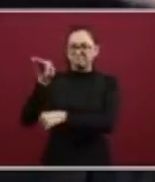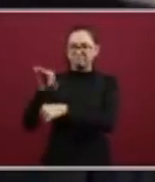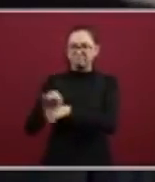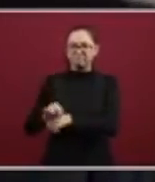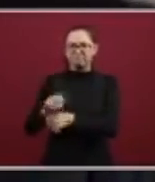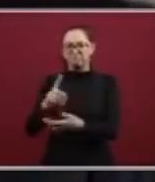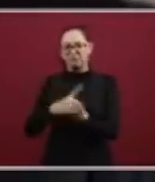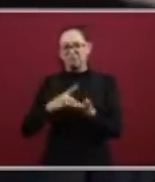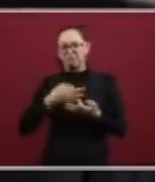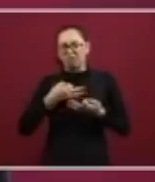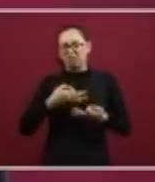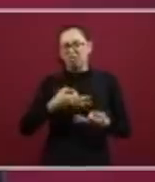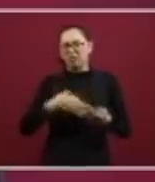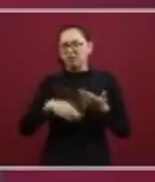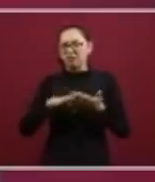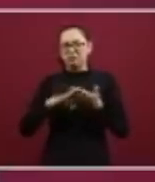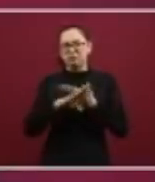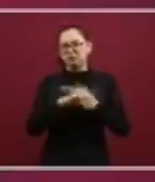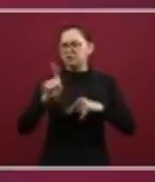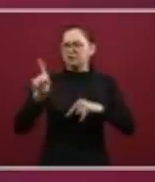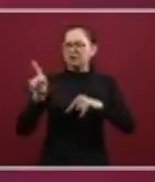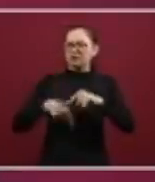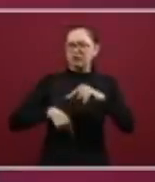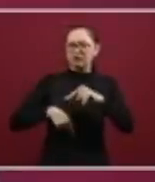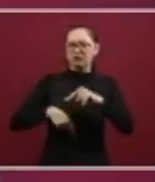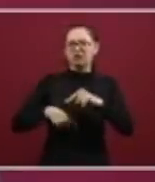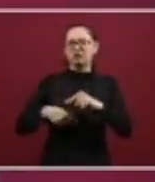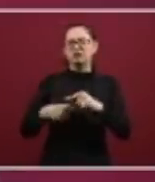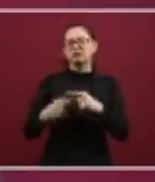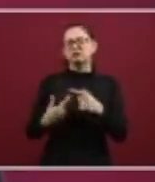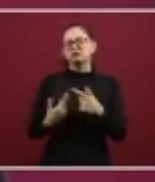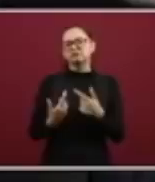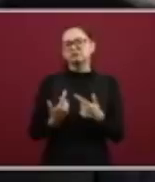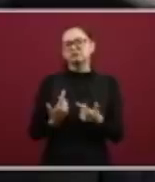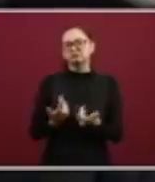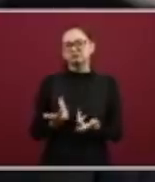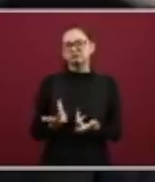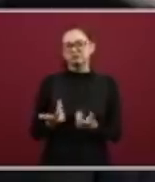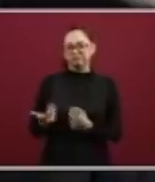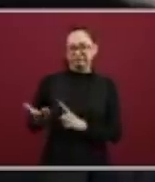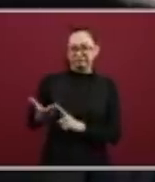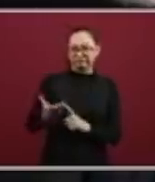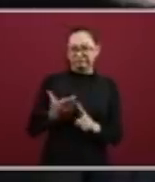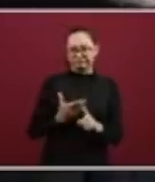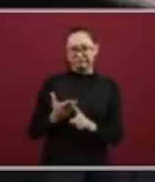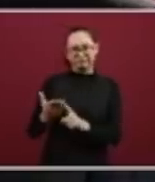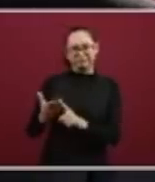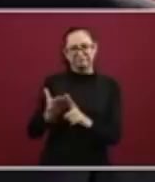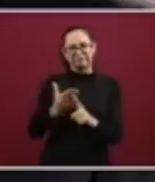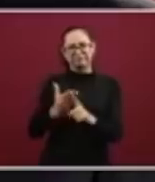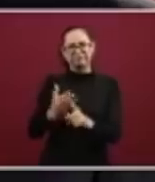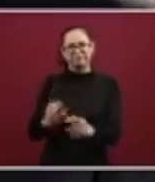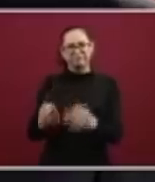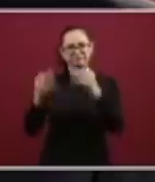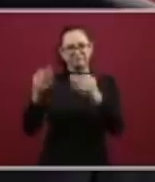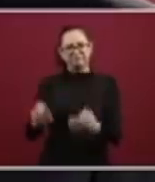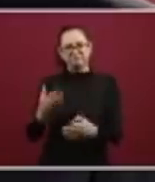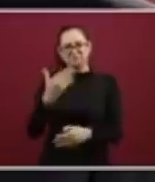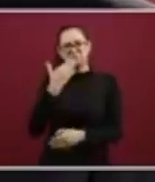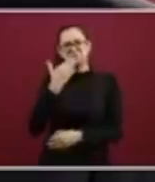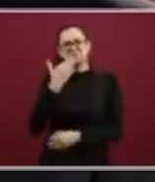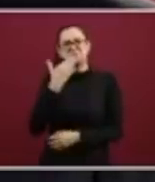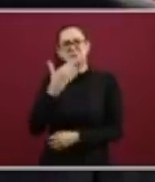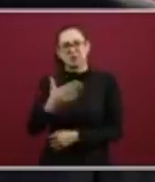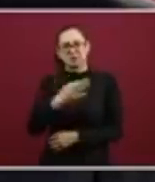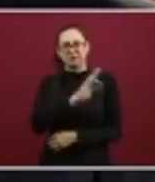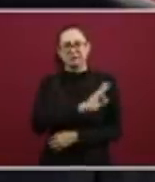tentación, quitarles esa tentación y conducirlos por el camino del bien, de la felicidad